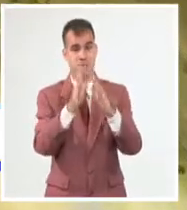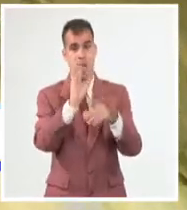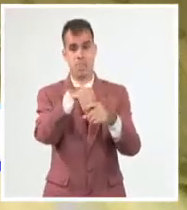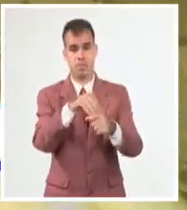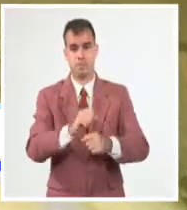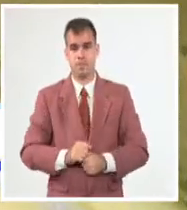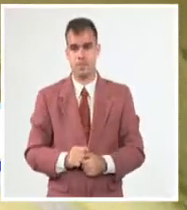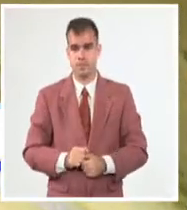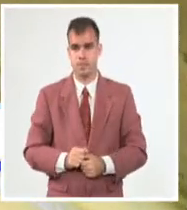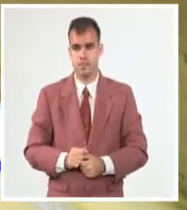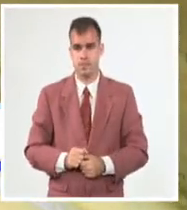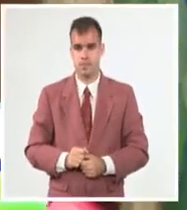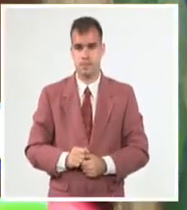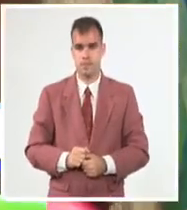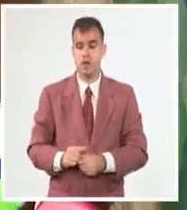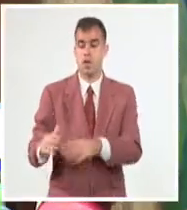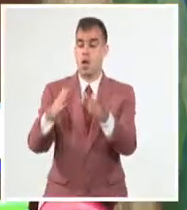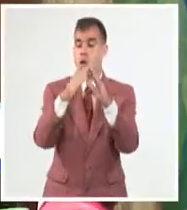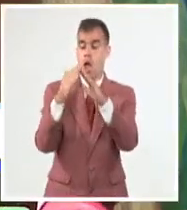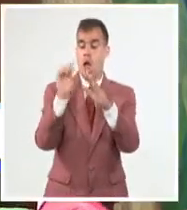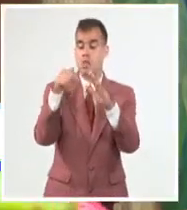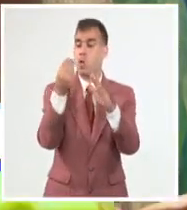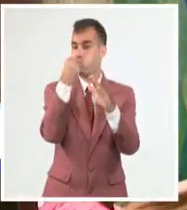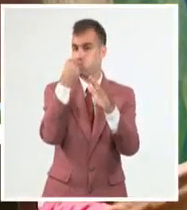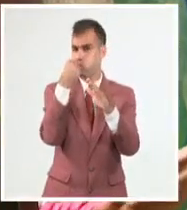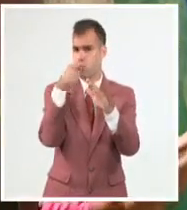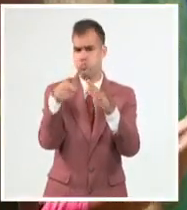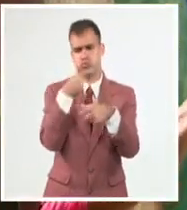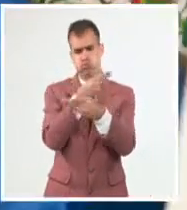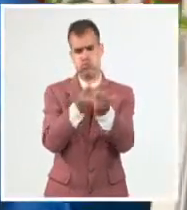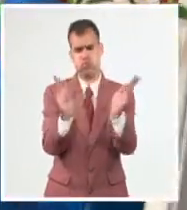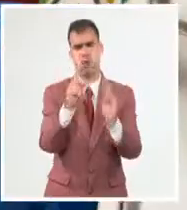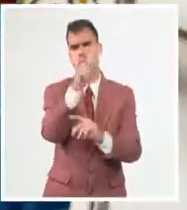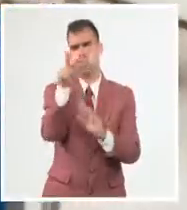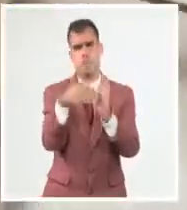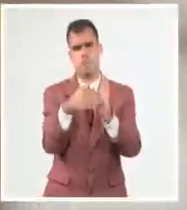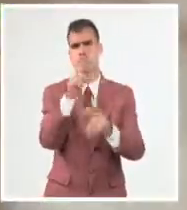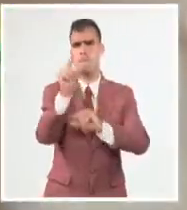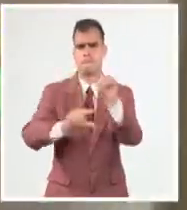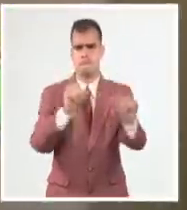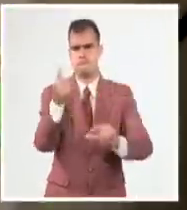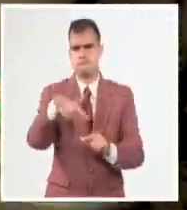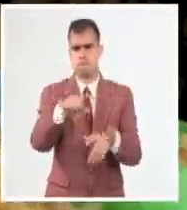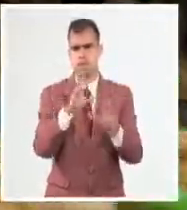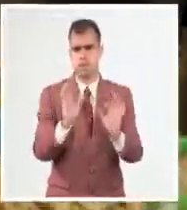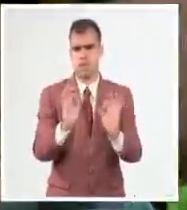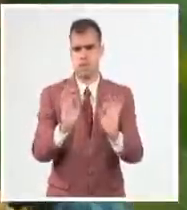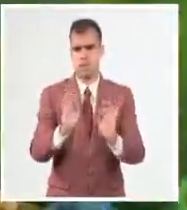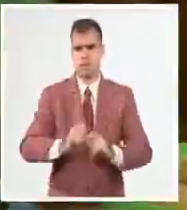de mayor impacto es el comedor comunitario que alimenta a más de 2.000 personas gratuitamente cada día.